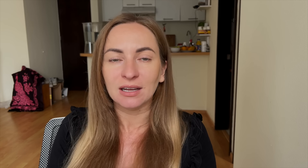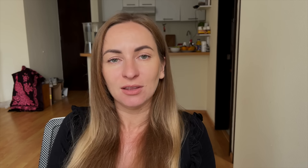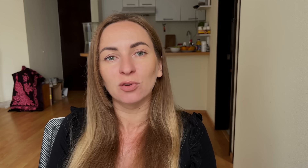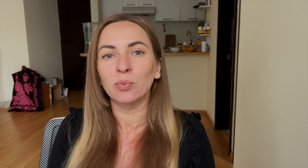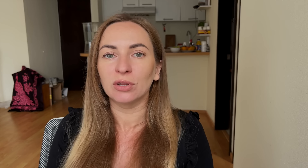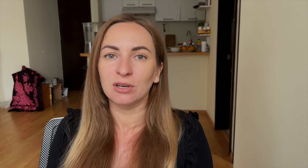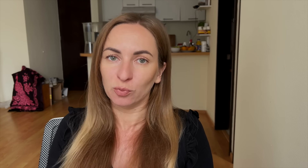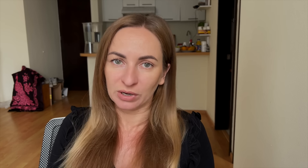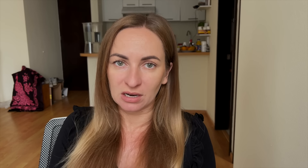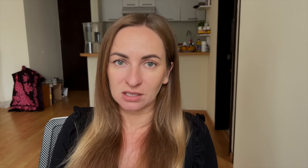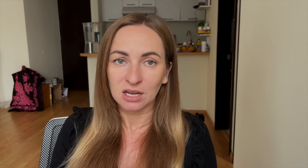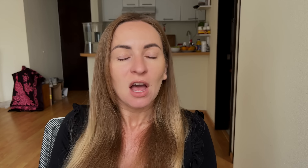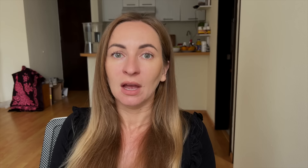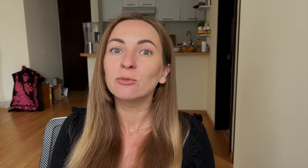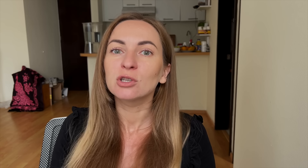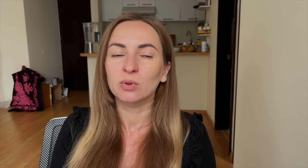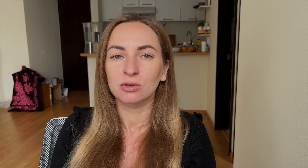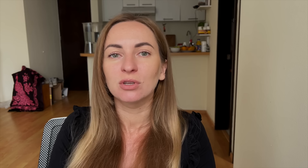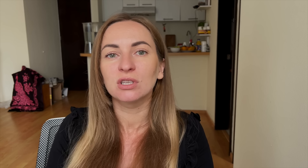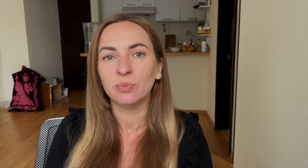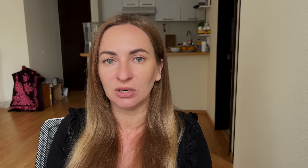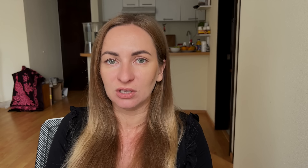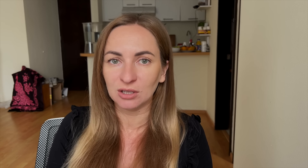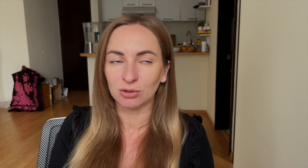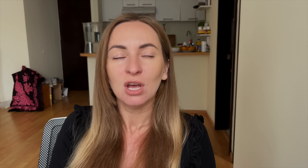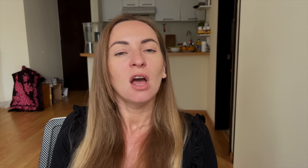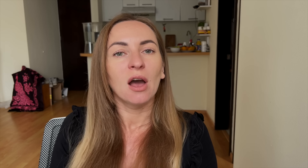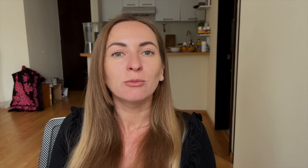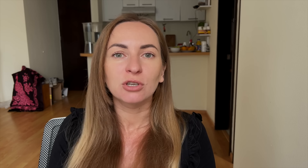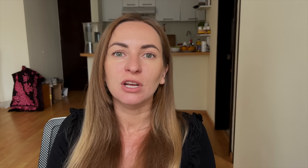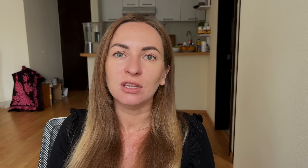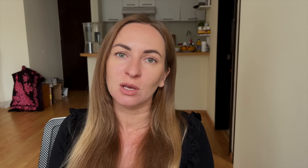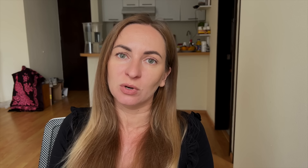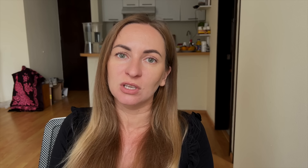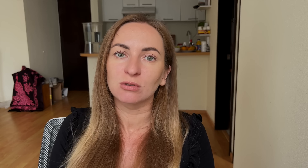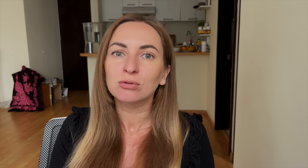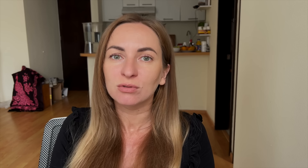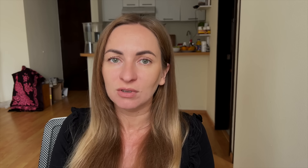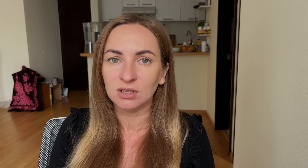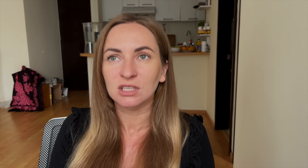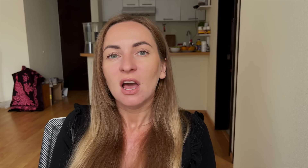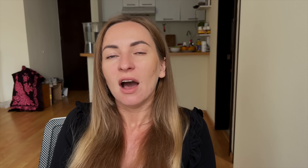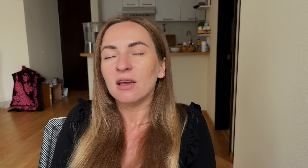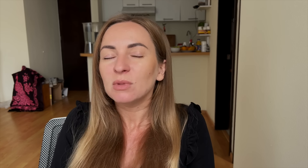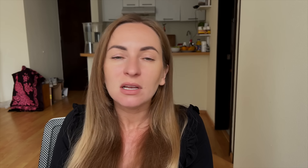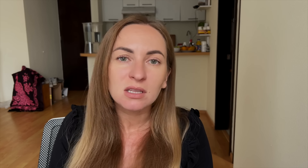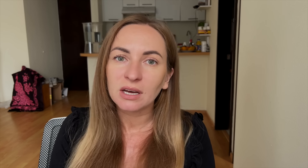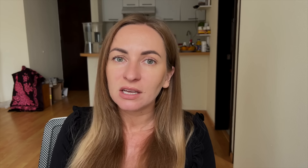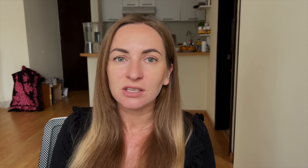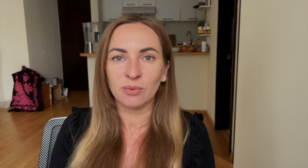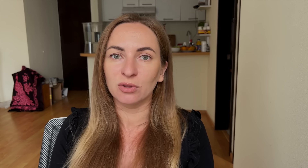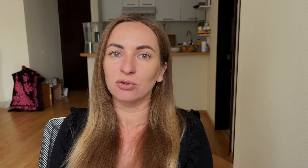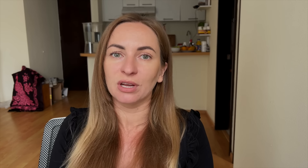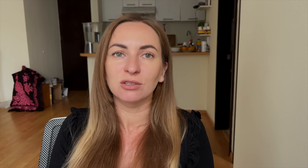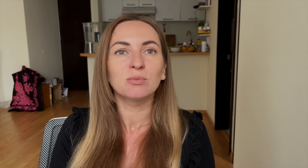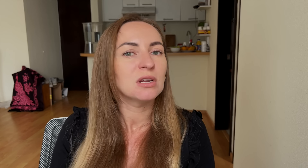la gente no puede recuperarse. Hay muchas personas desaparecidas, hay mucha gente que perdieron sus vidas, hay miles de